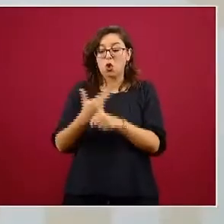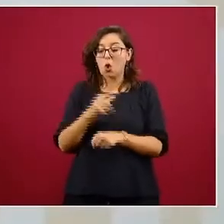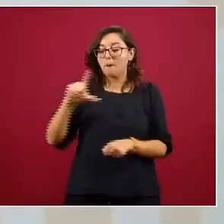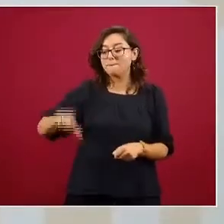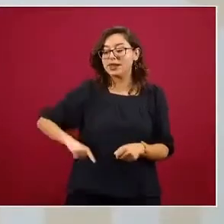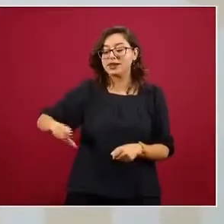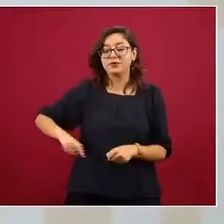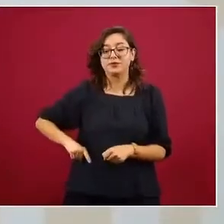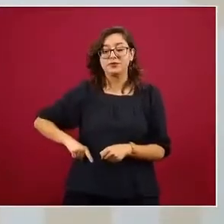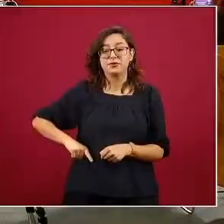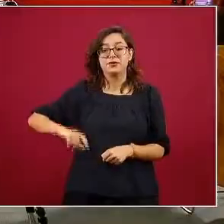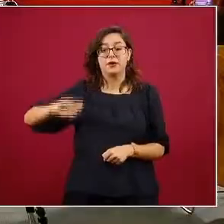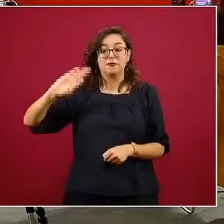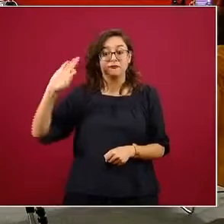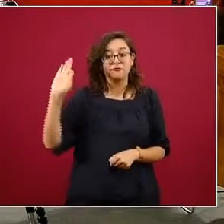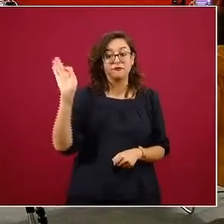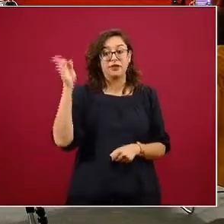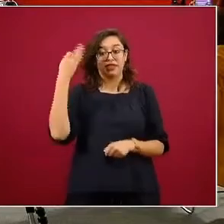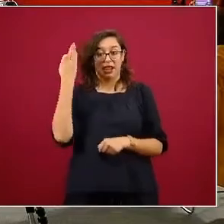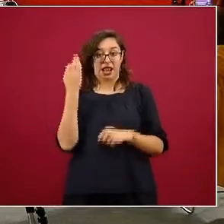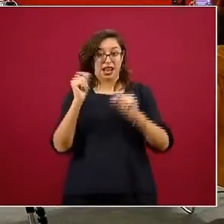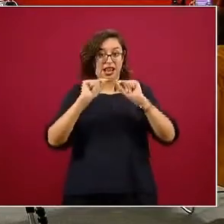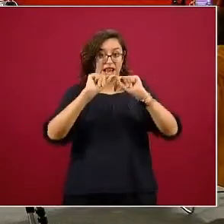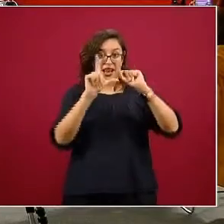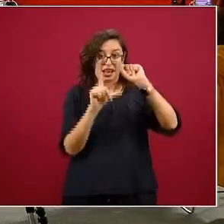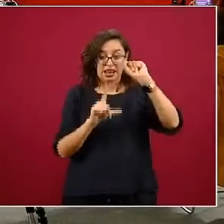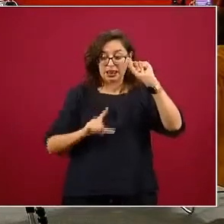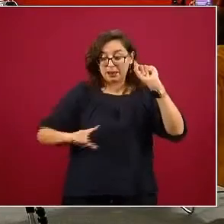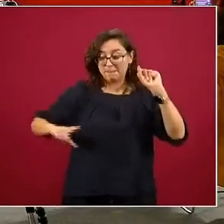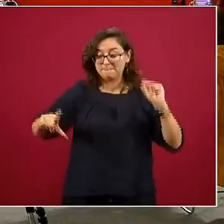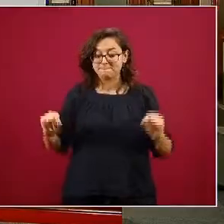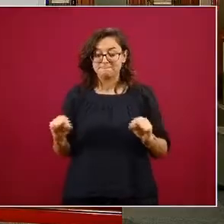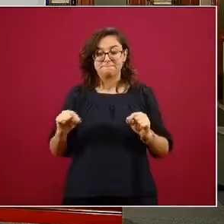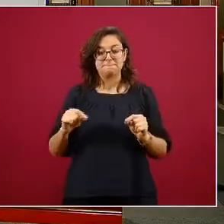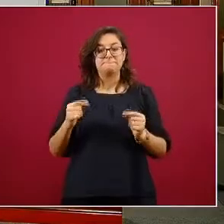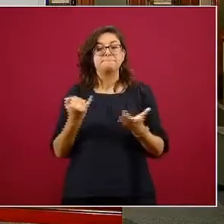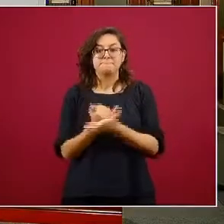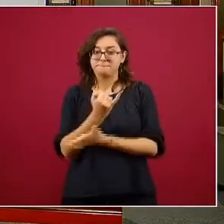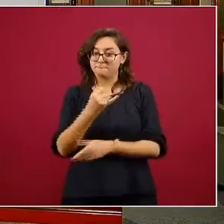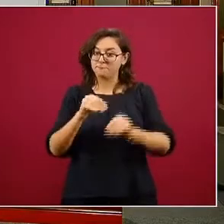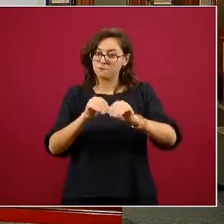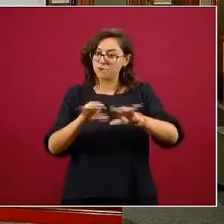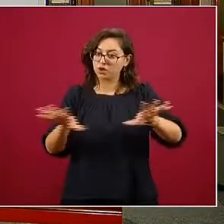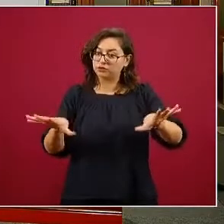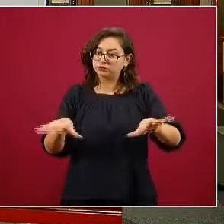gobierno nacional, al gobierno de México. Eso se publicó,